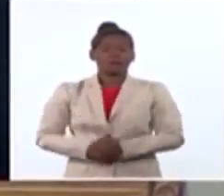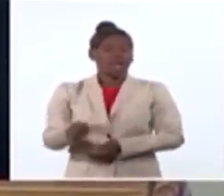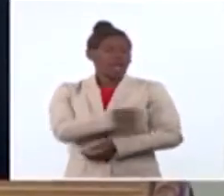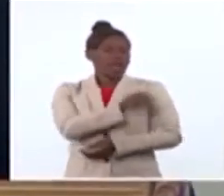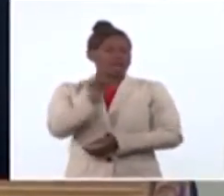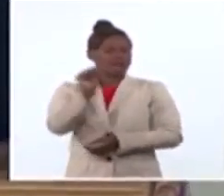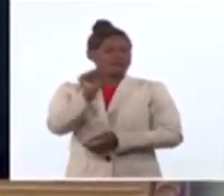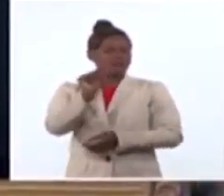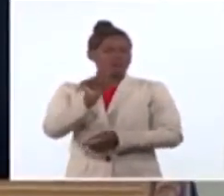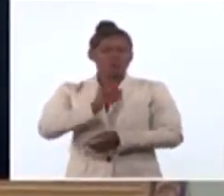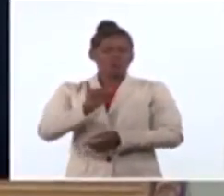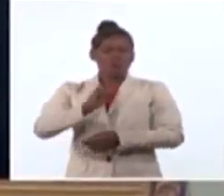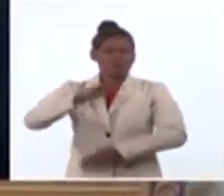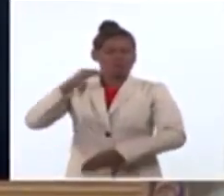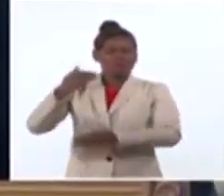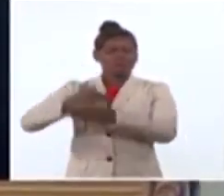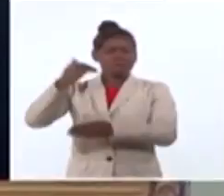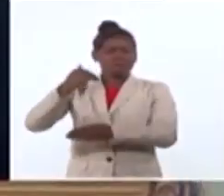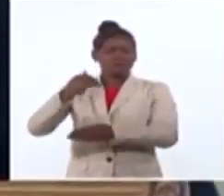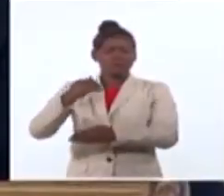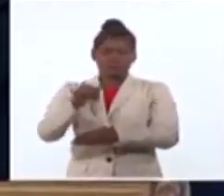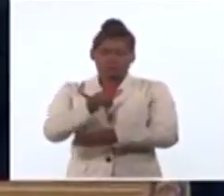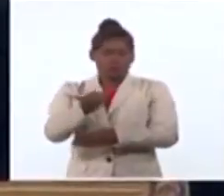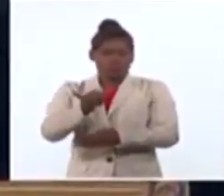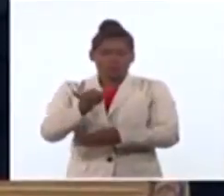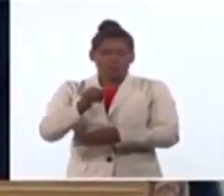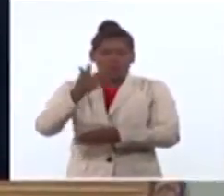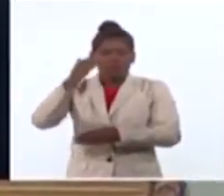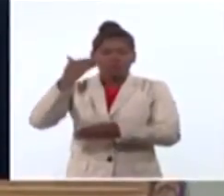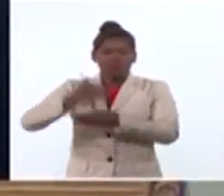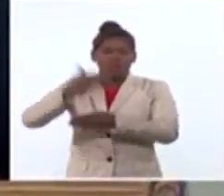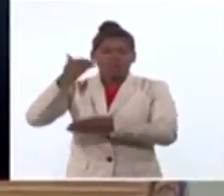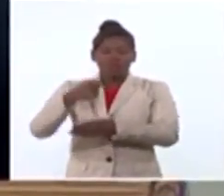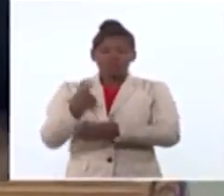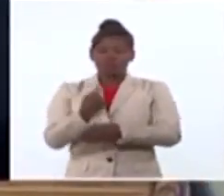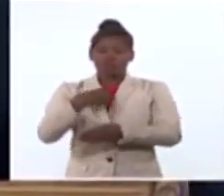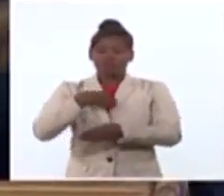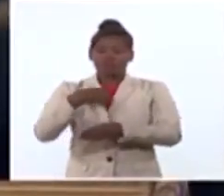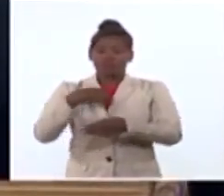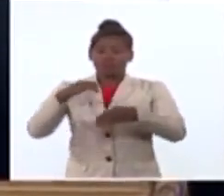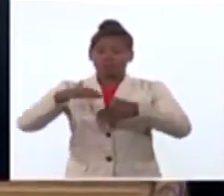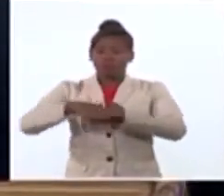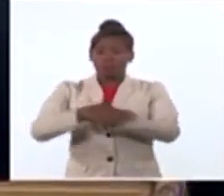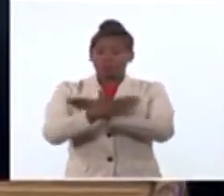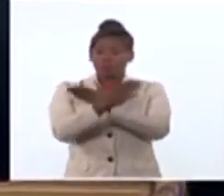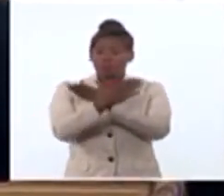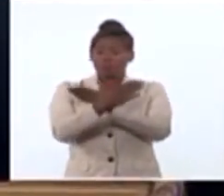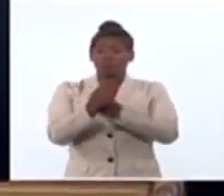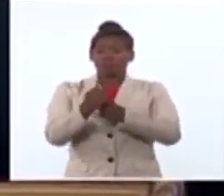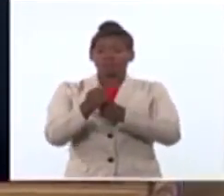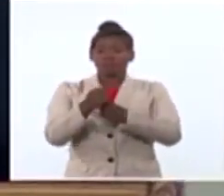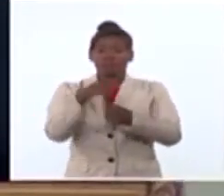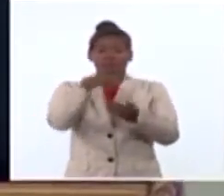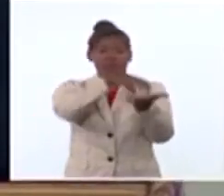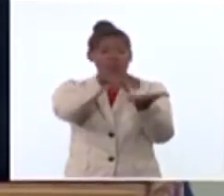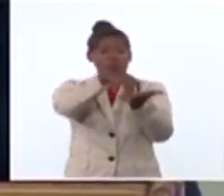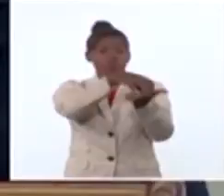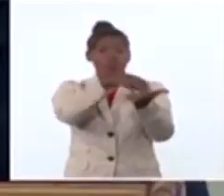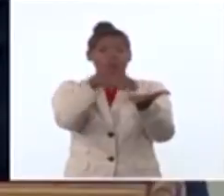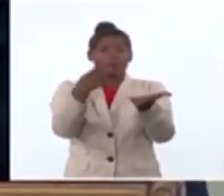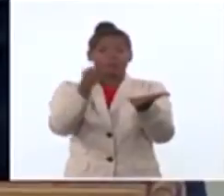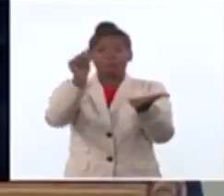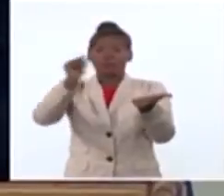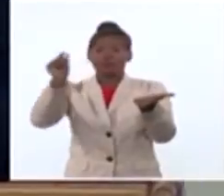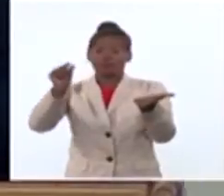además de el cierre de los servicios consulares en nuestro país y la forma en que se ha encarecido la posibilidad de